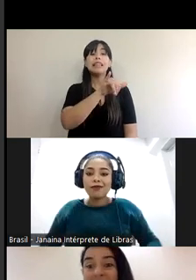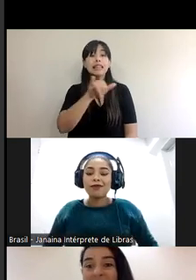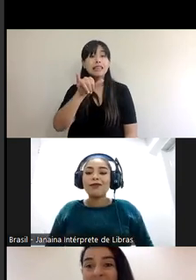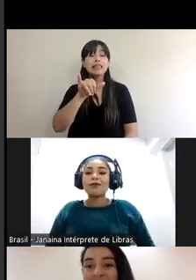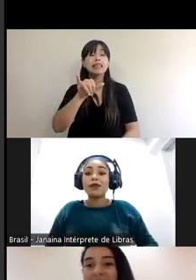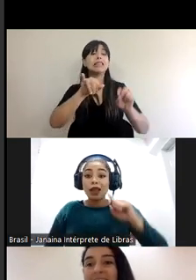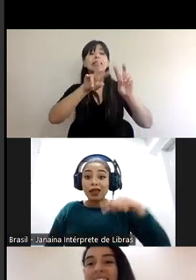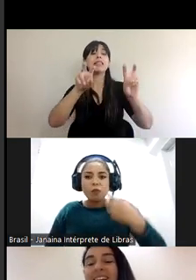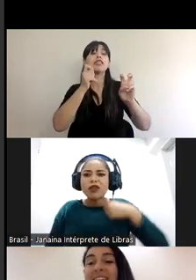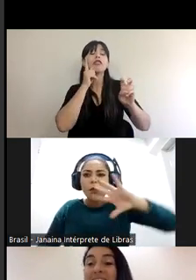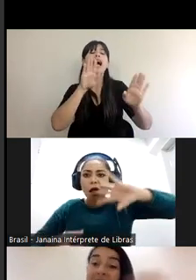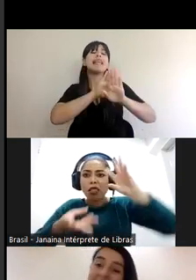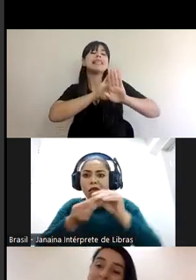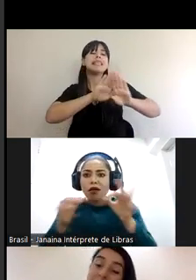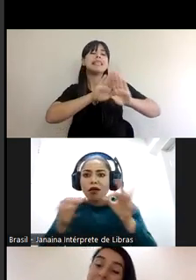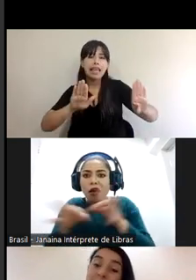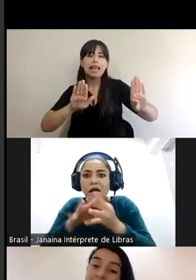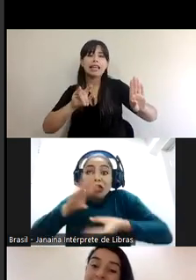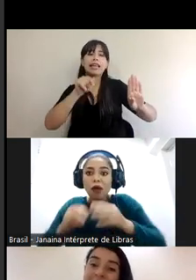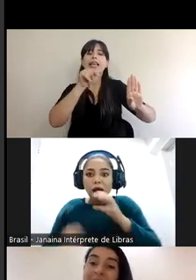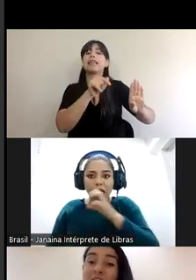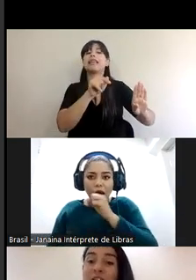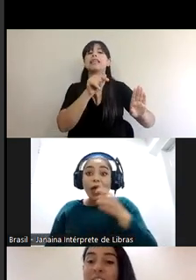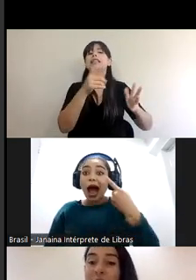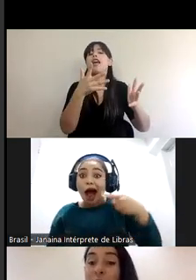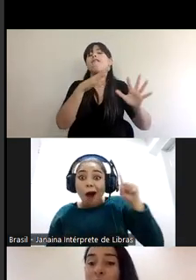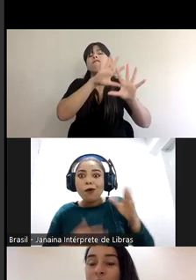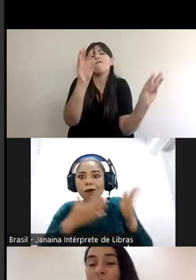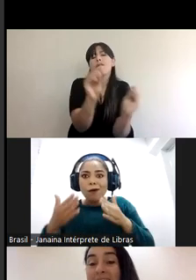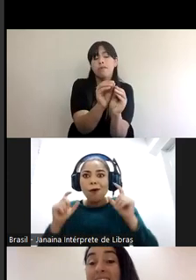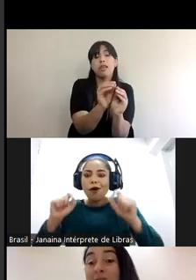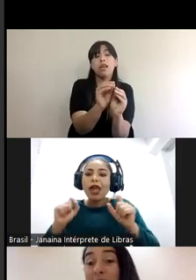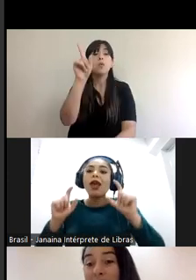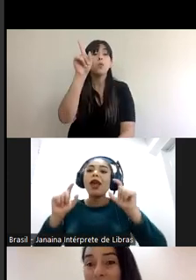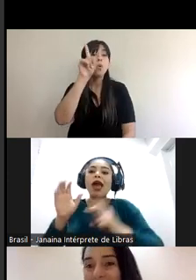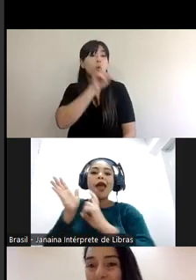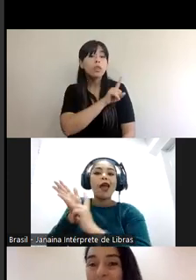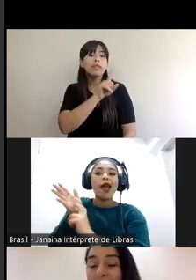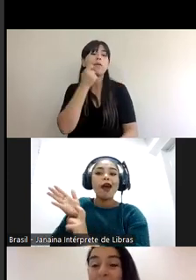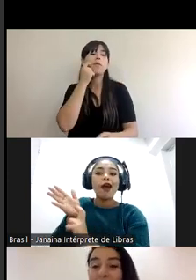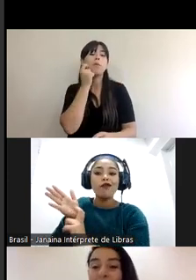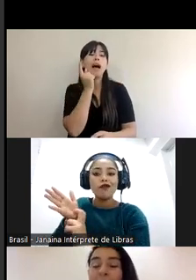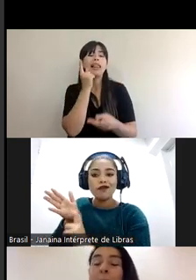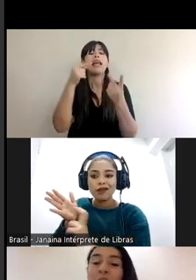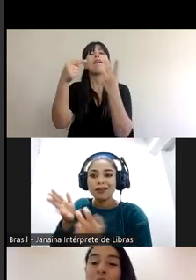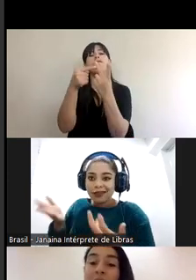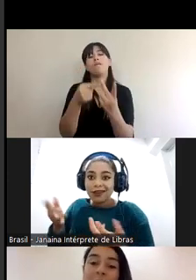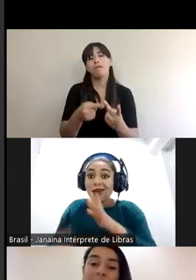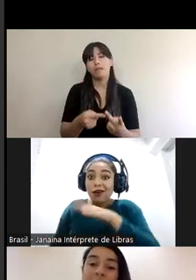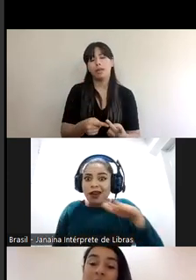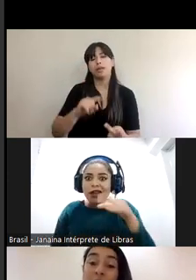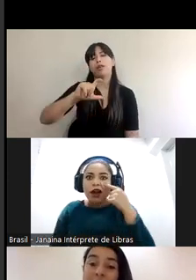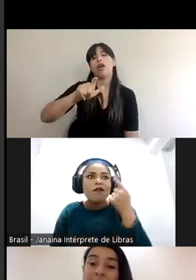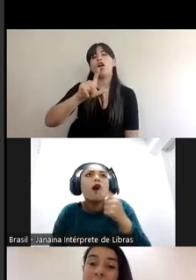breve y la última parte es el glosario, es como el guiño que nosotros hacemos al español, donde